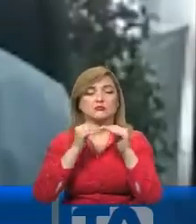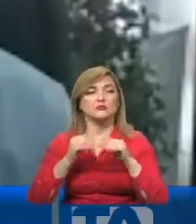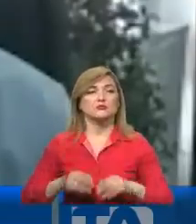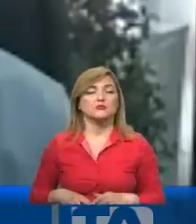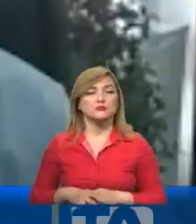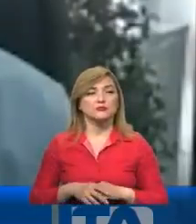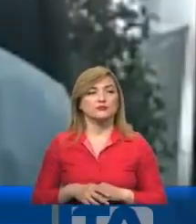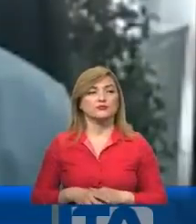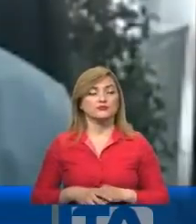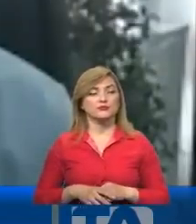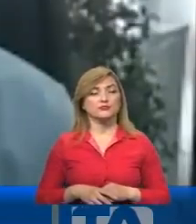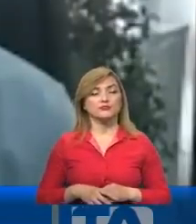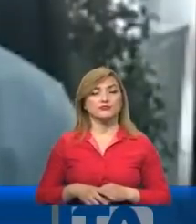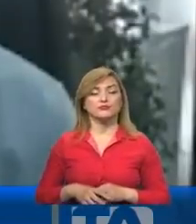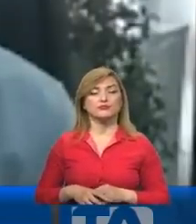que saber